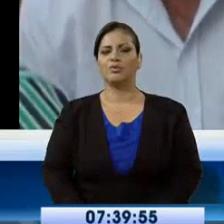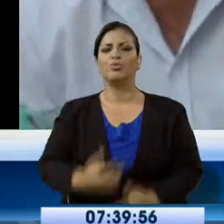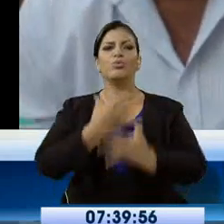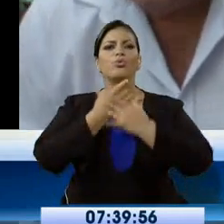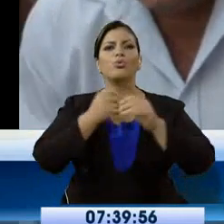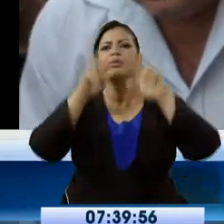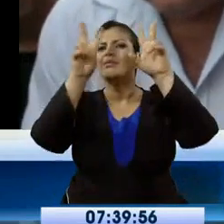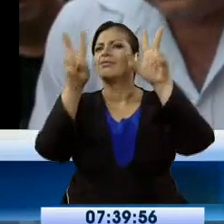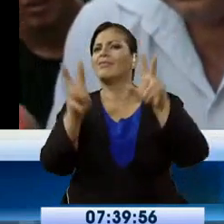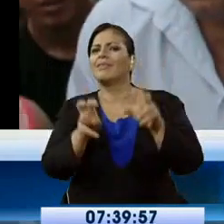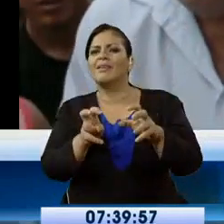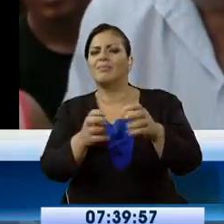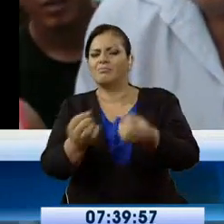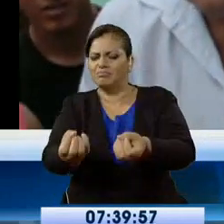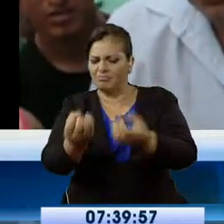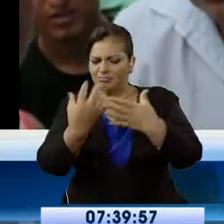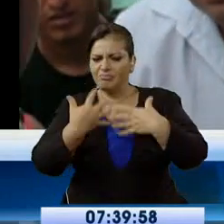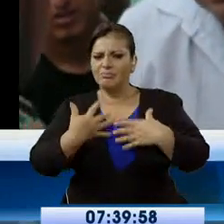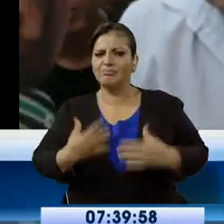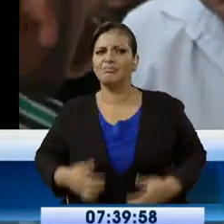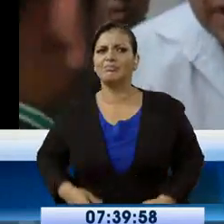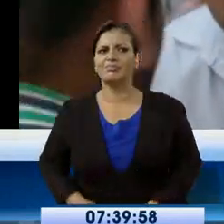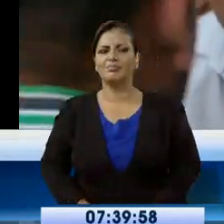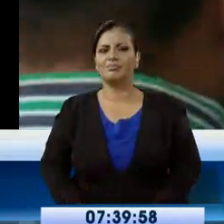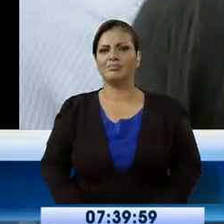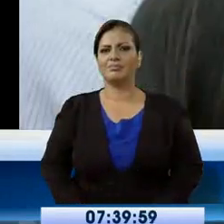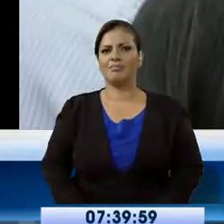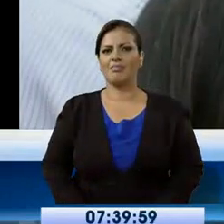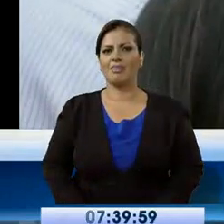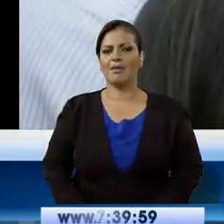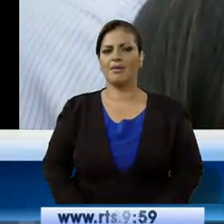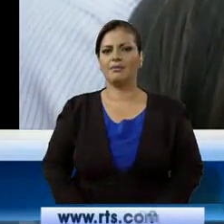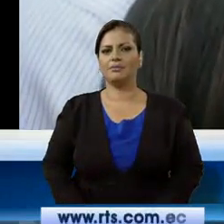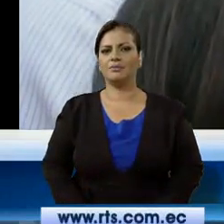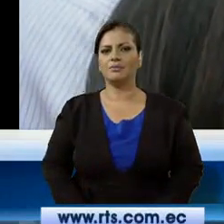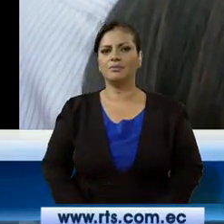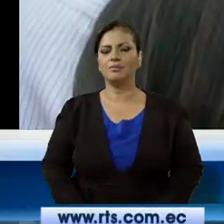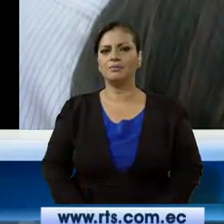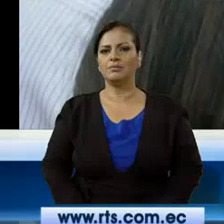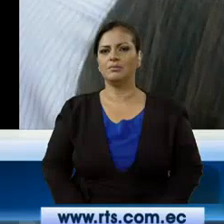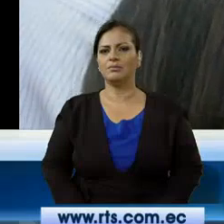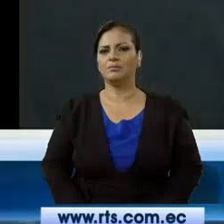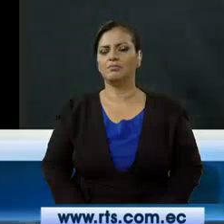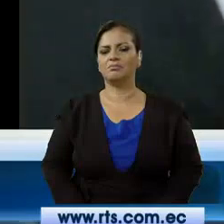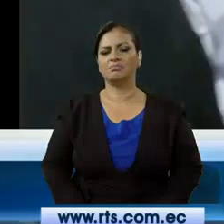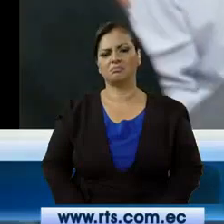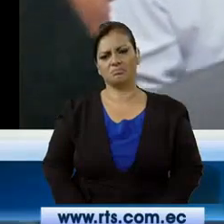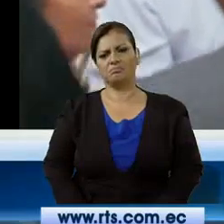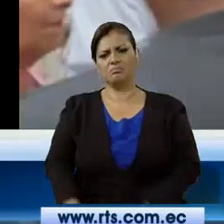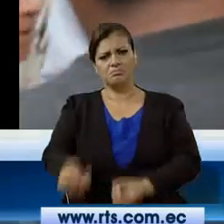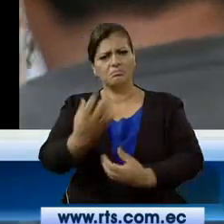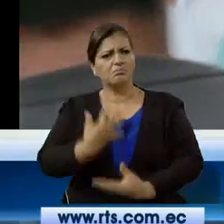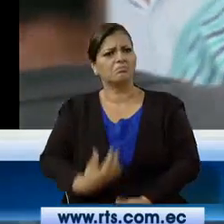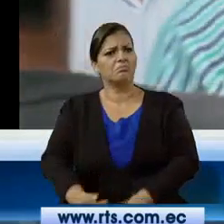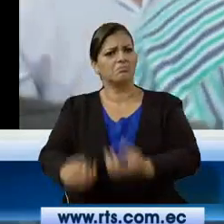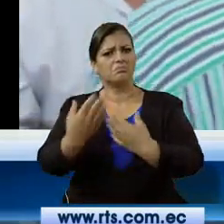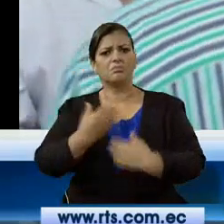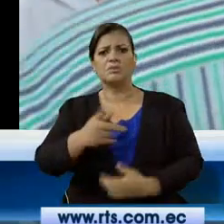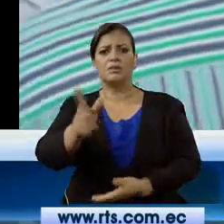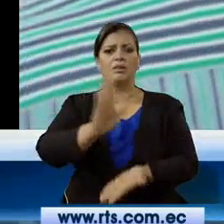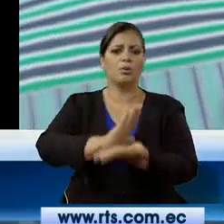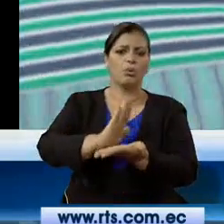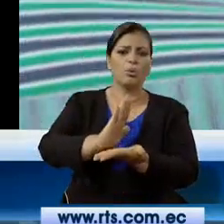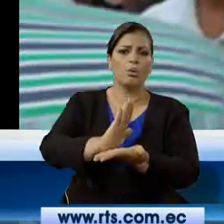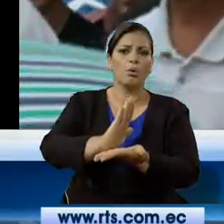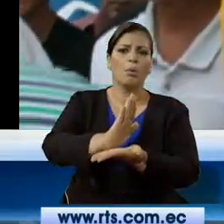qué temas les gustaría qué temas les gustaría que enfocáramos, que tratáramos, cuáles son sus problemas en la